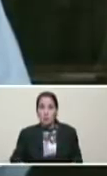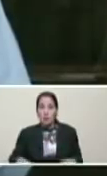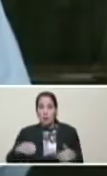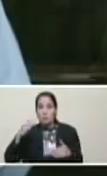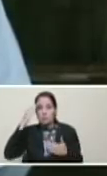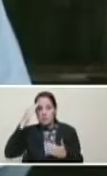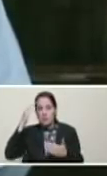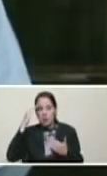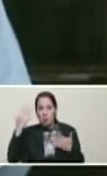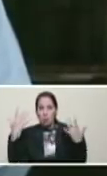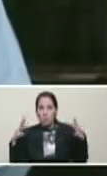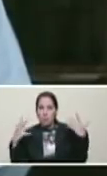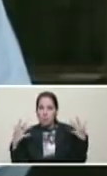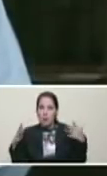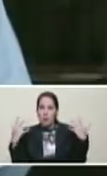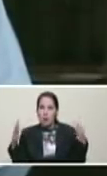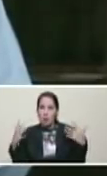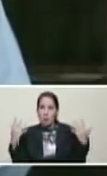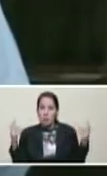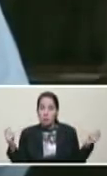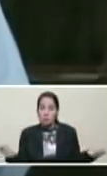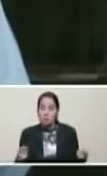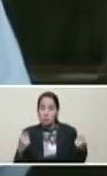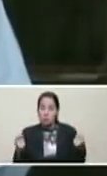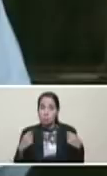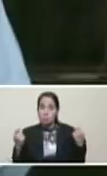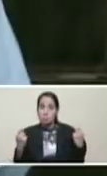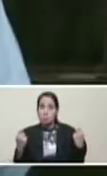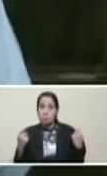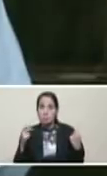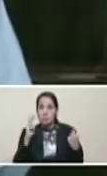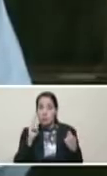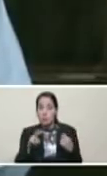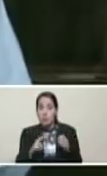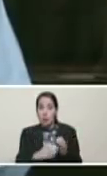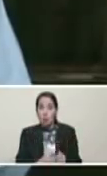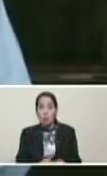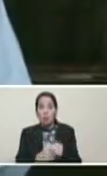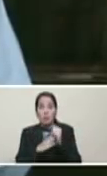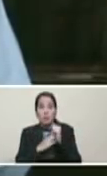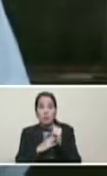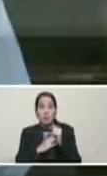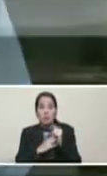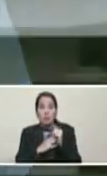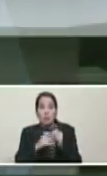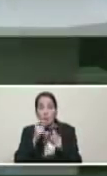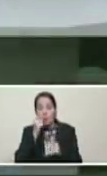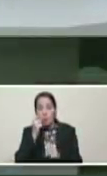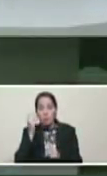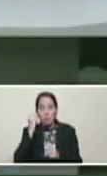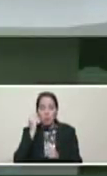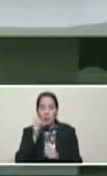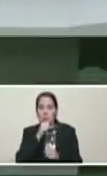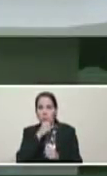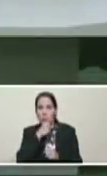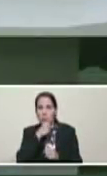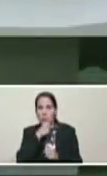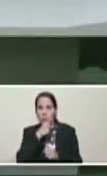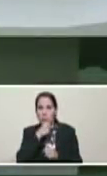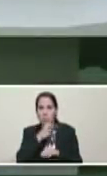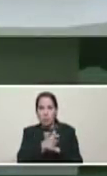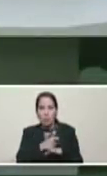mi aplauso y ese impulso que lleva enfrente de los líderes y lideresas gobernadores gobernadoras